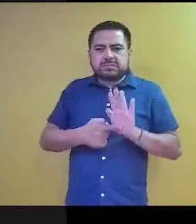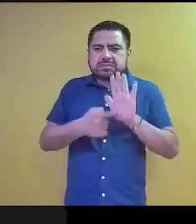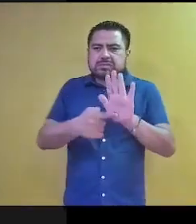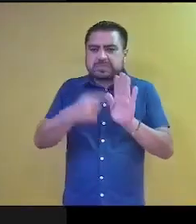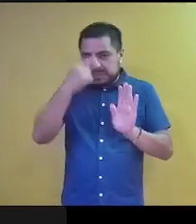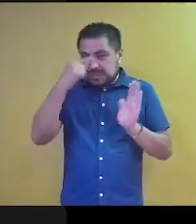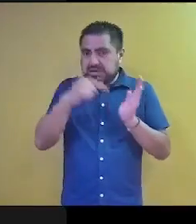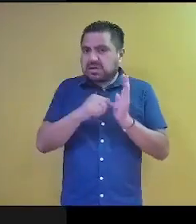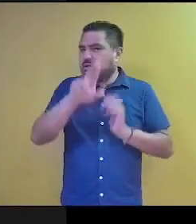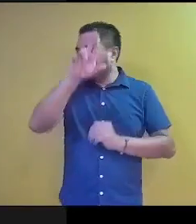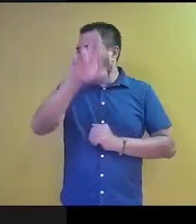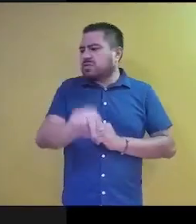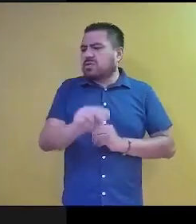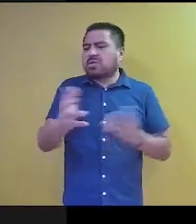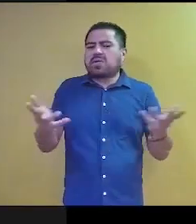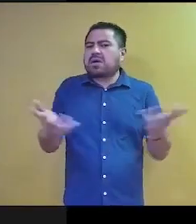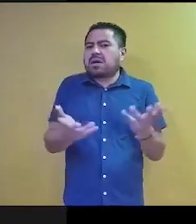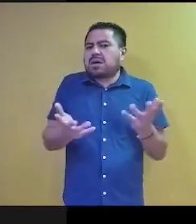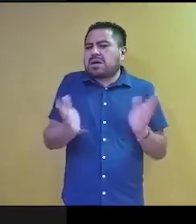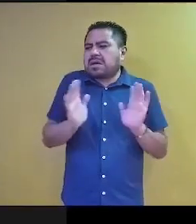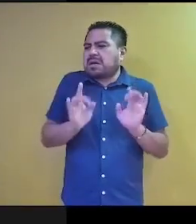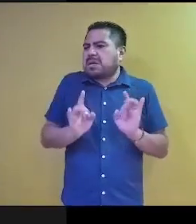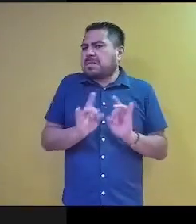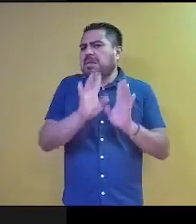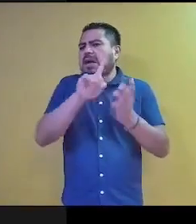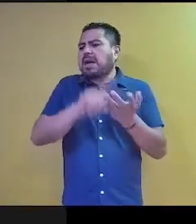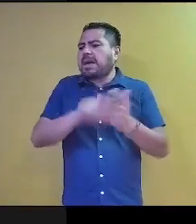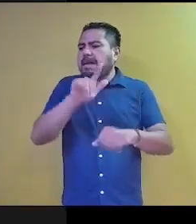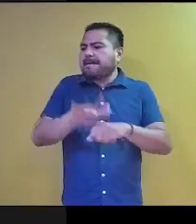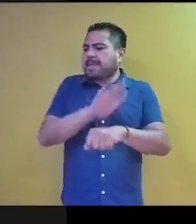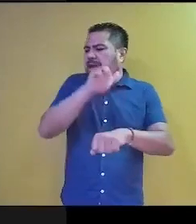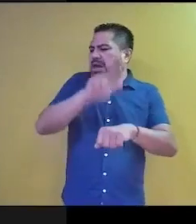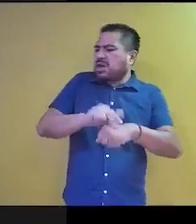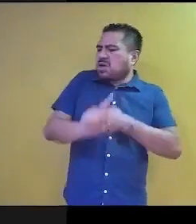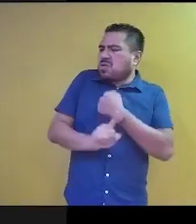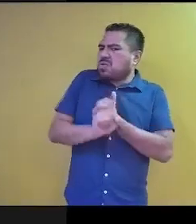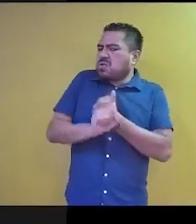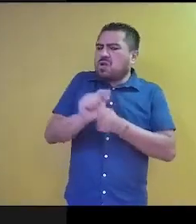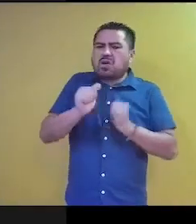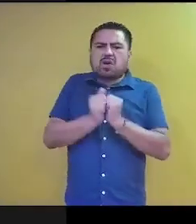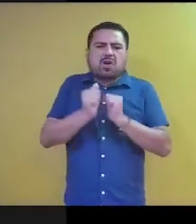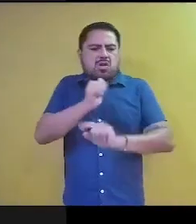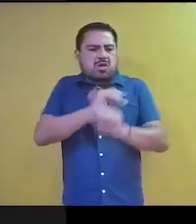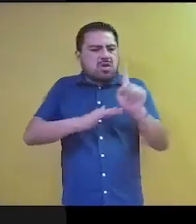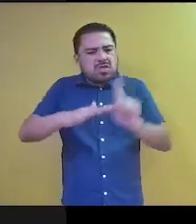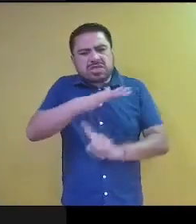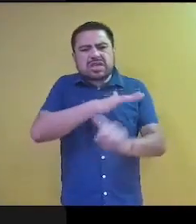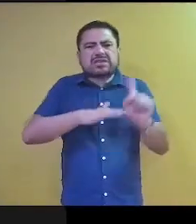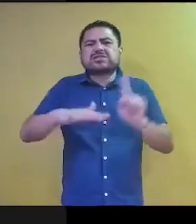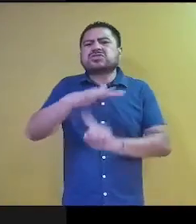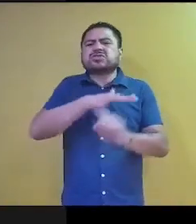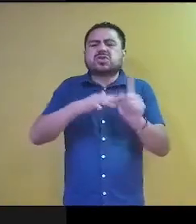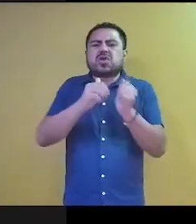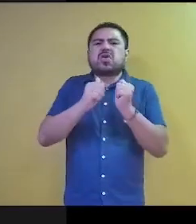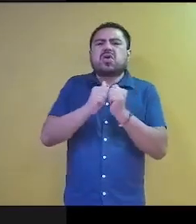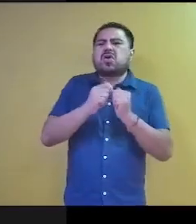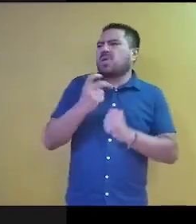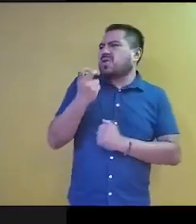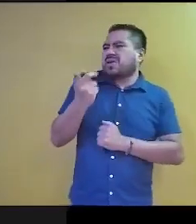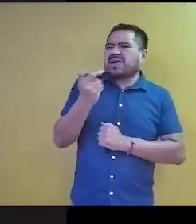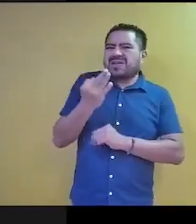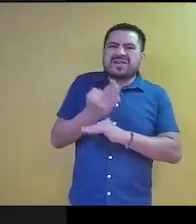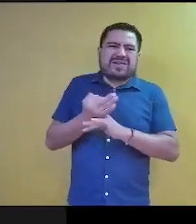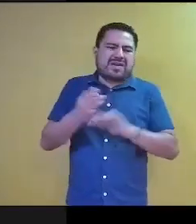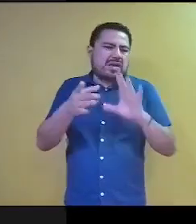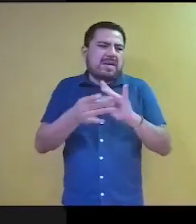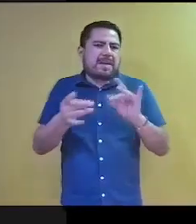no haría o no causaría mayor alteración en el contexto o en la argumentación que se expresa en